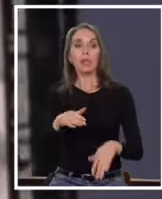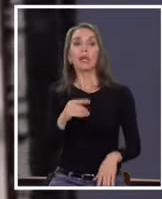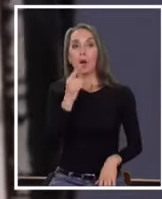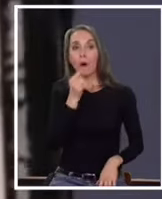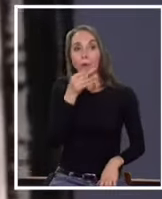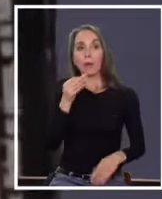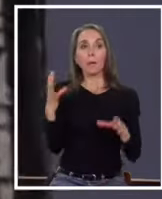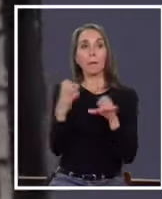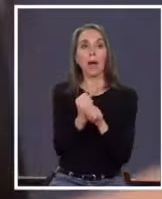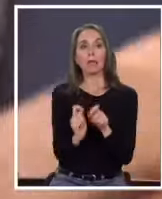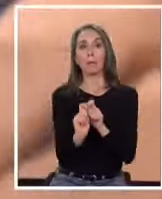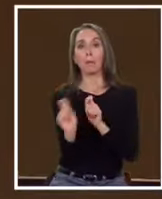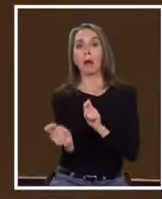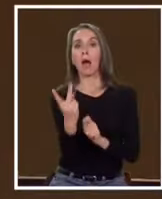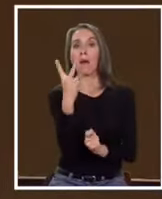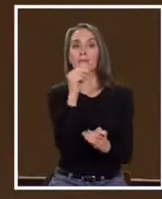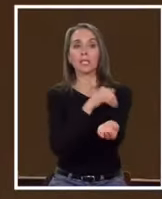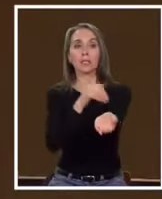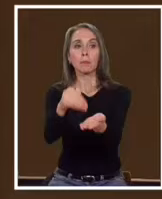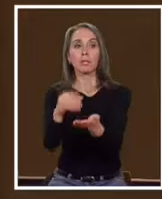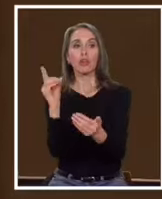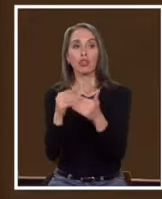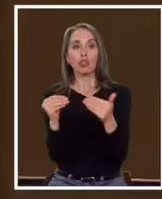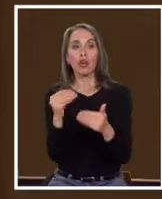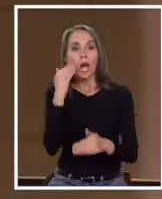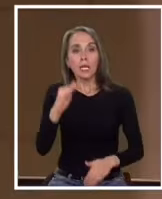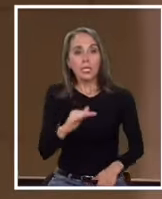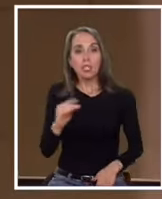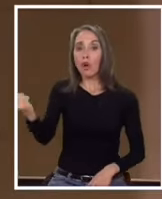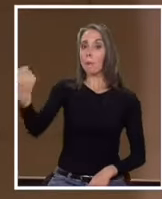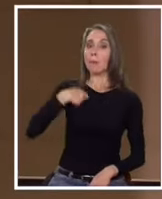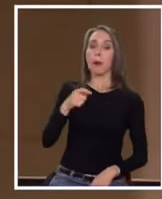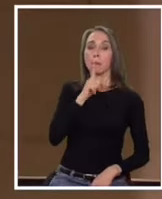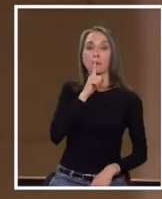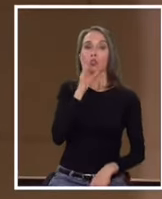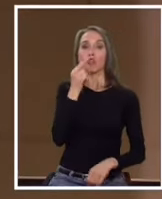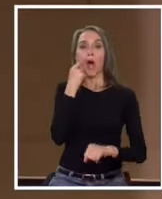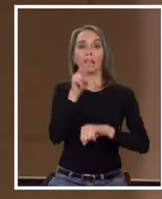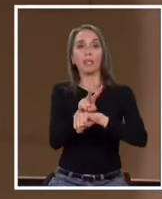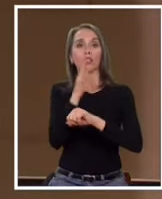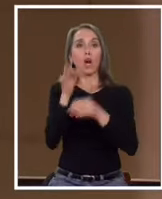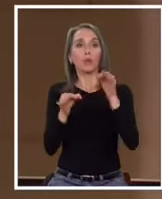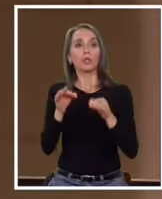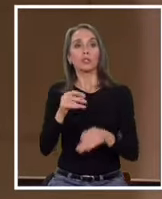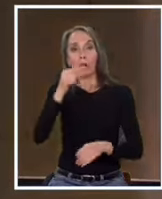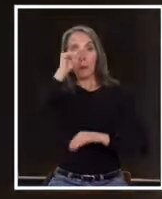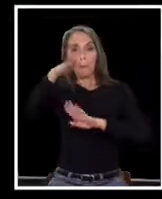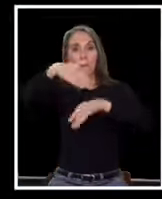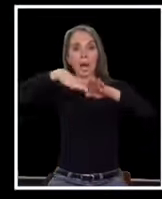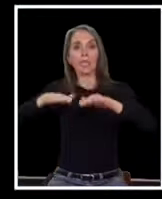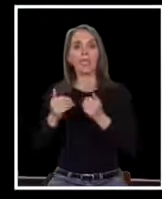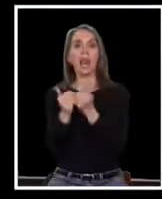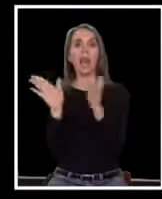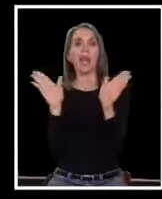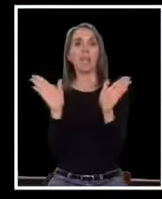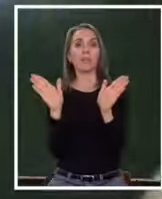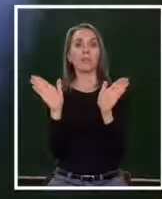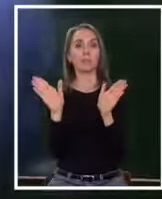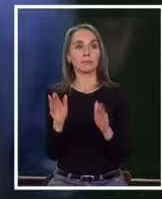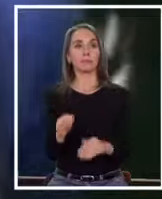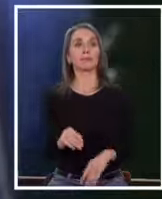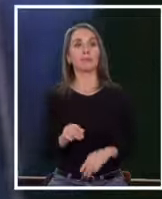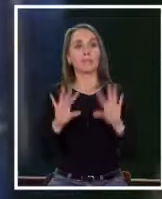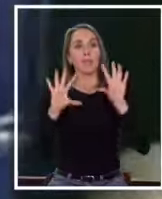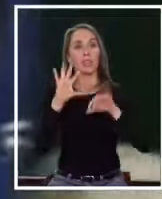era pagar 20 millones de dólares y silenciar al niño. A no haber testigo, no hay juicio, Michael Jackson queda totalmente libre. A